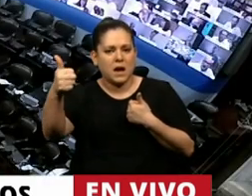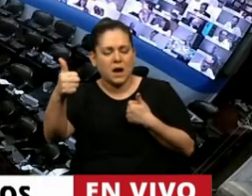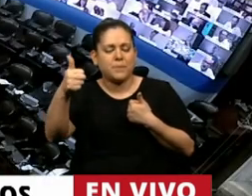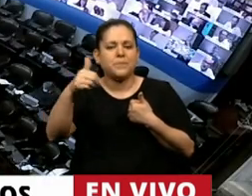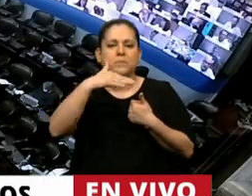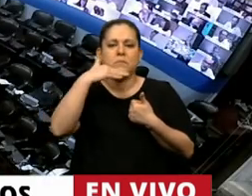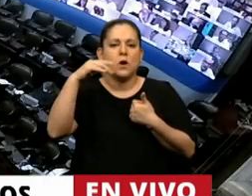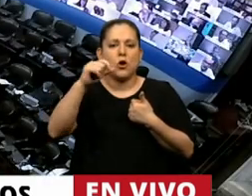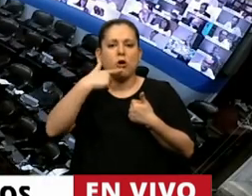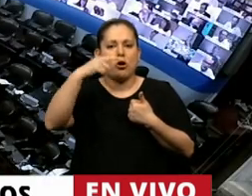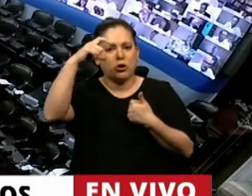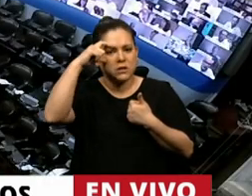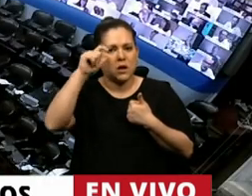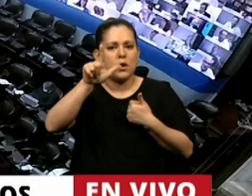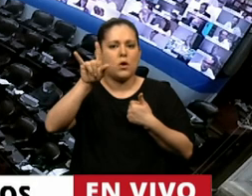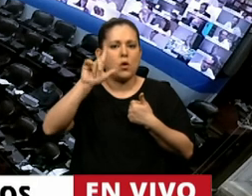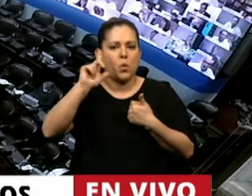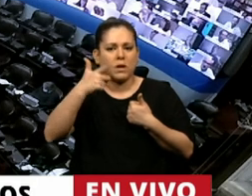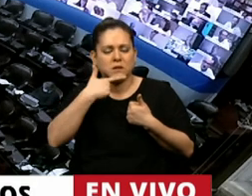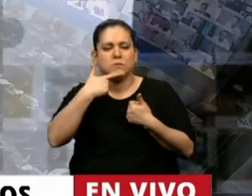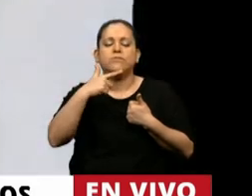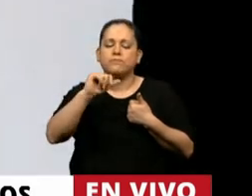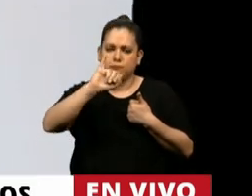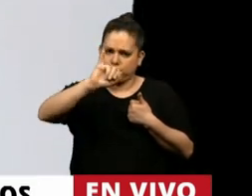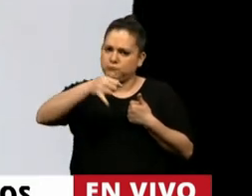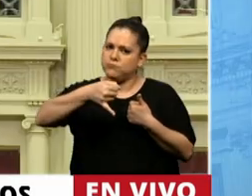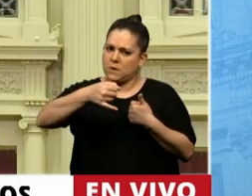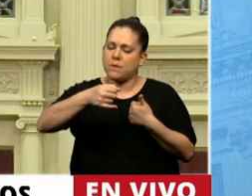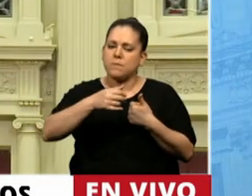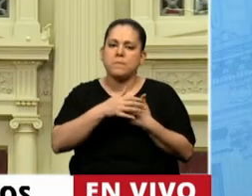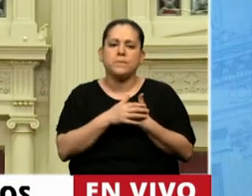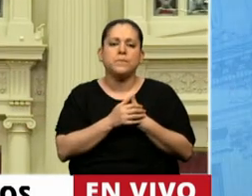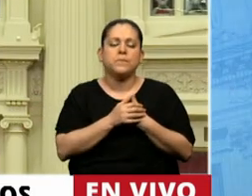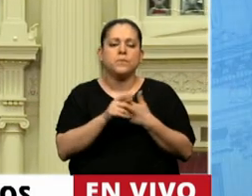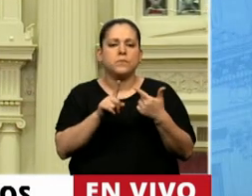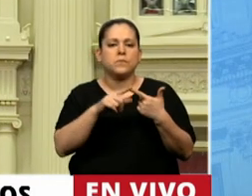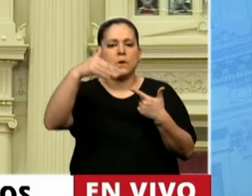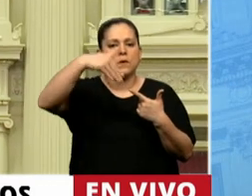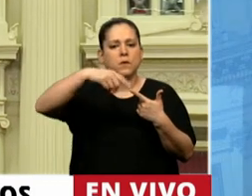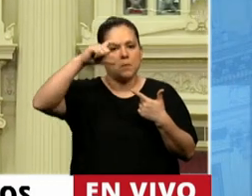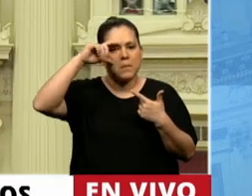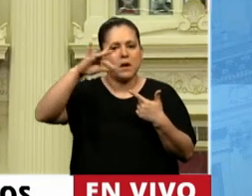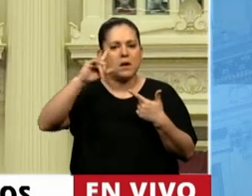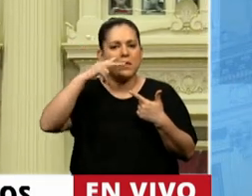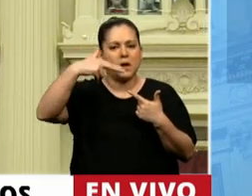Luis afirmativamente presidente Gracias diputado Medina